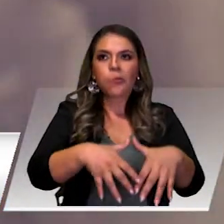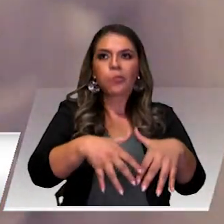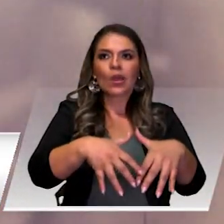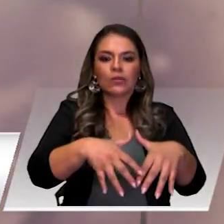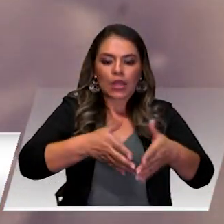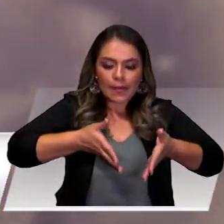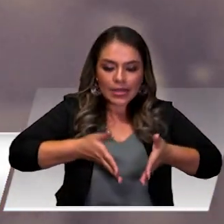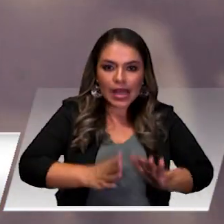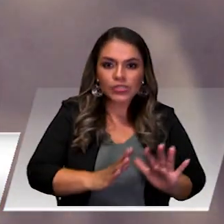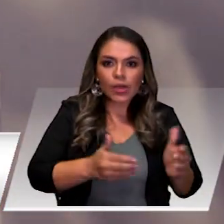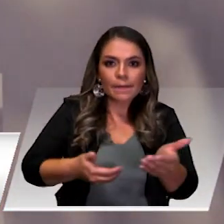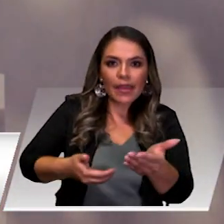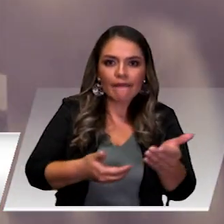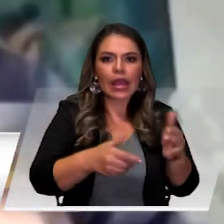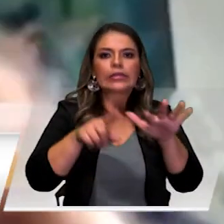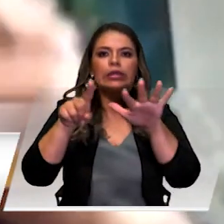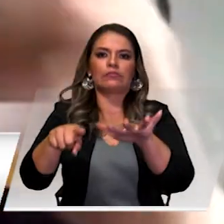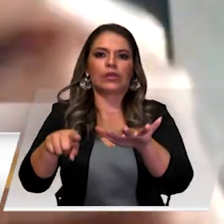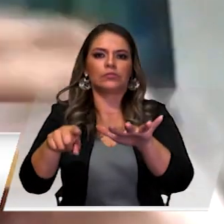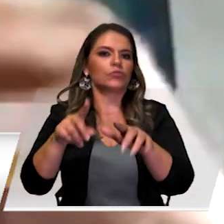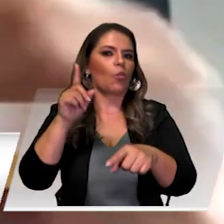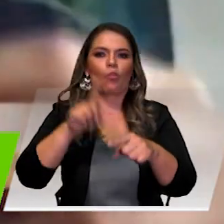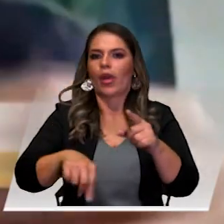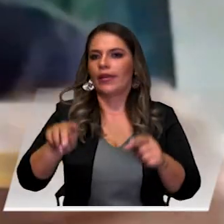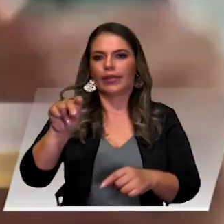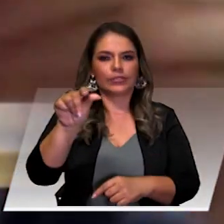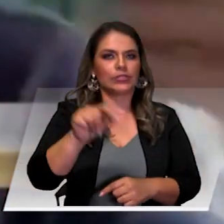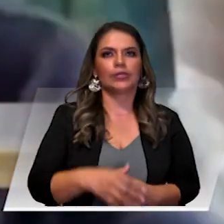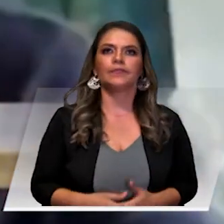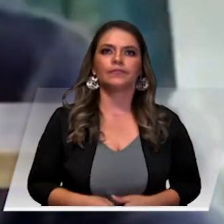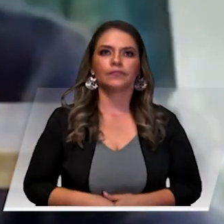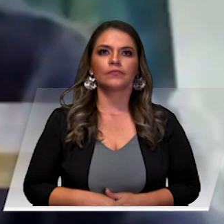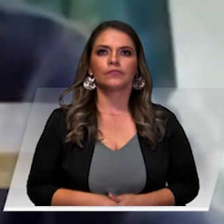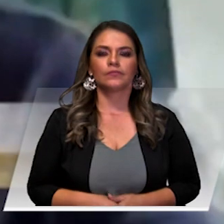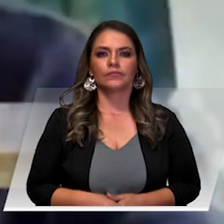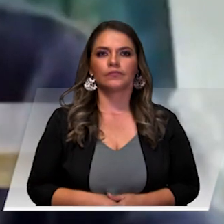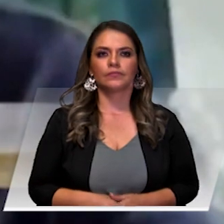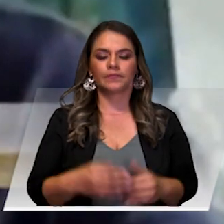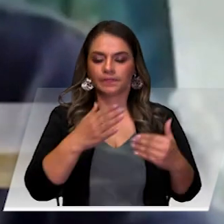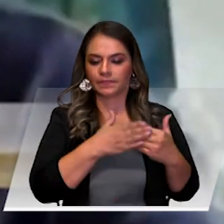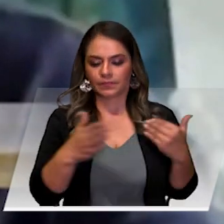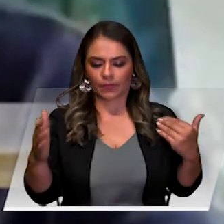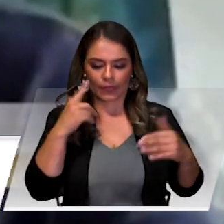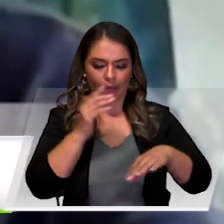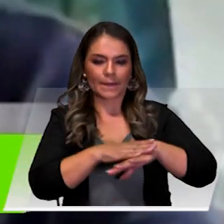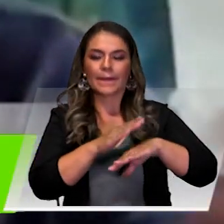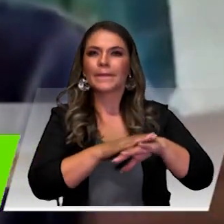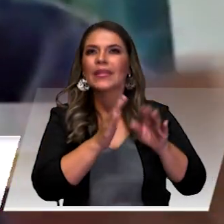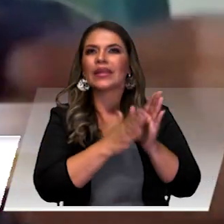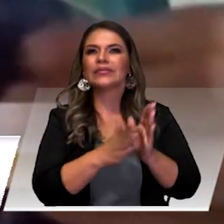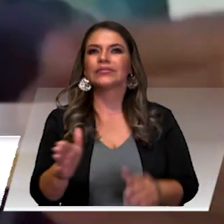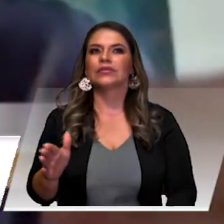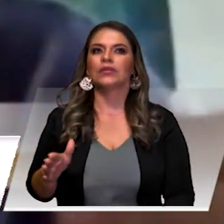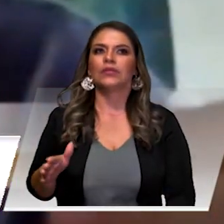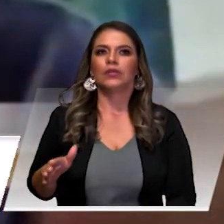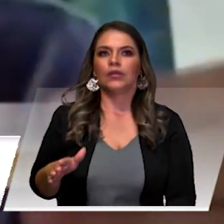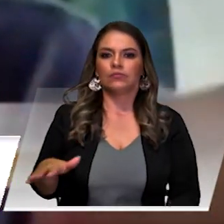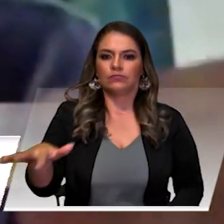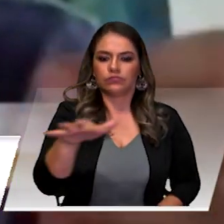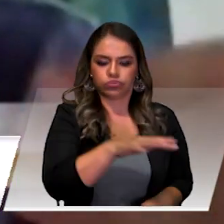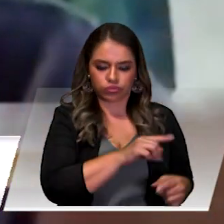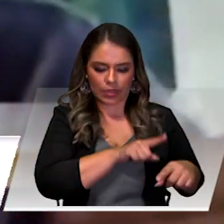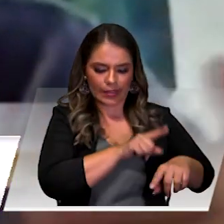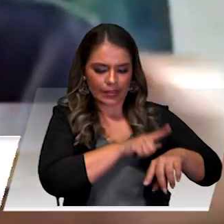hasta 6 meses después del parto. Unificar, armonizar la licencia con el tiempo igual del fuero